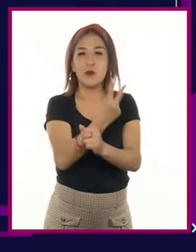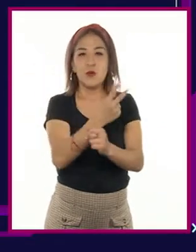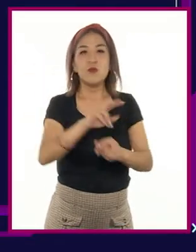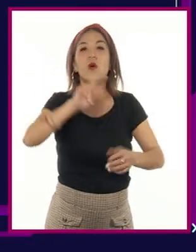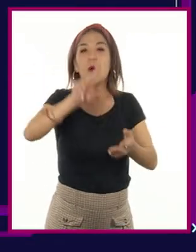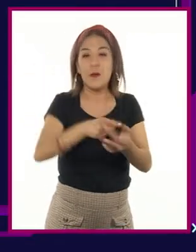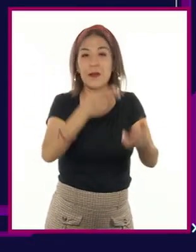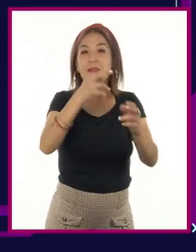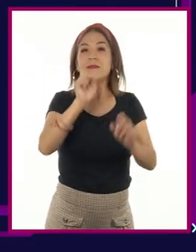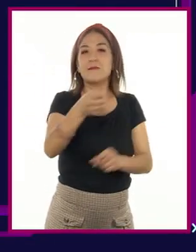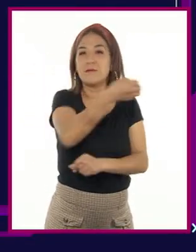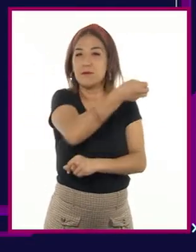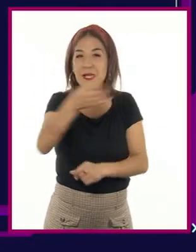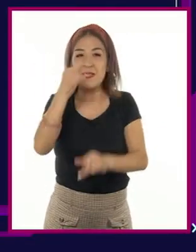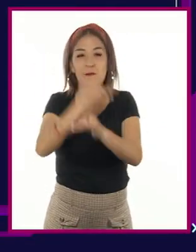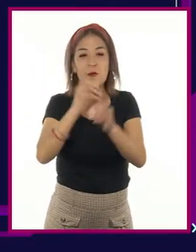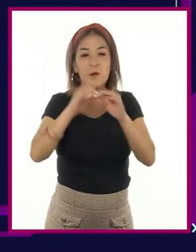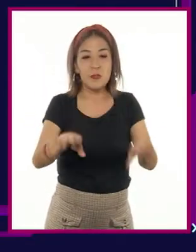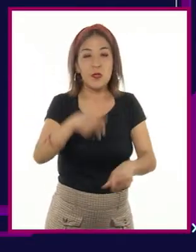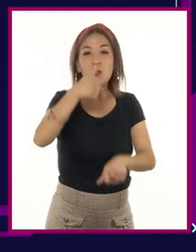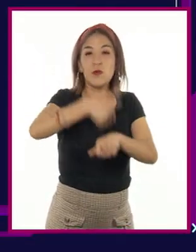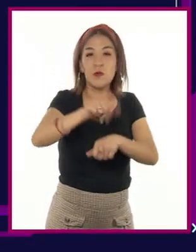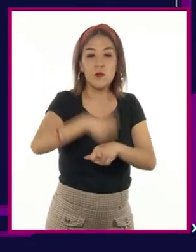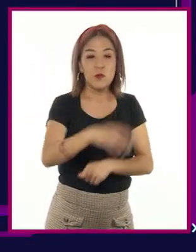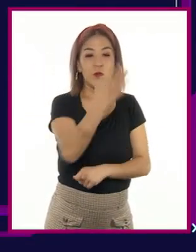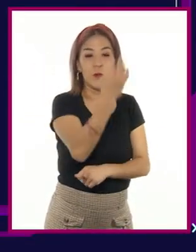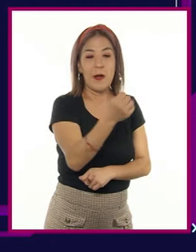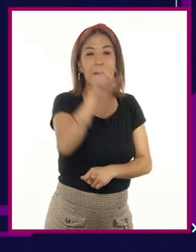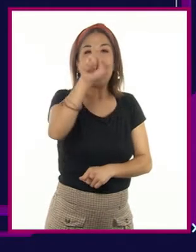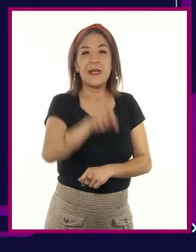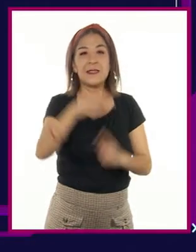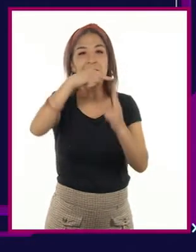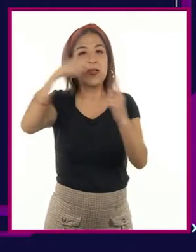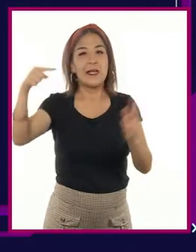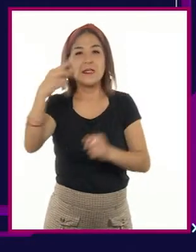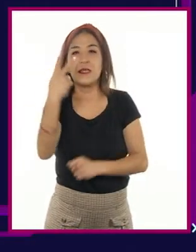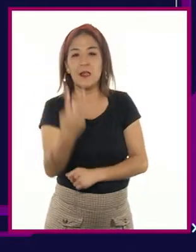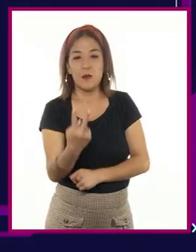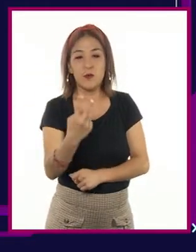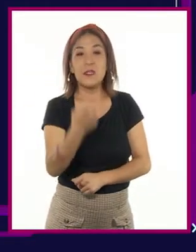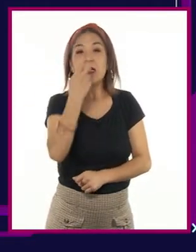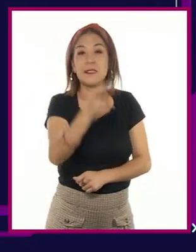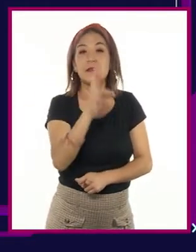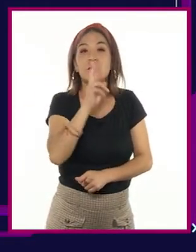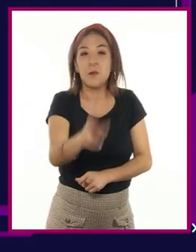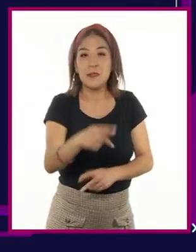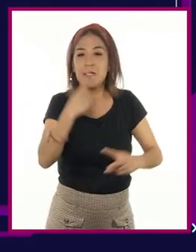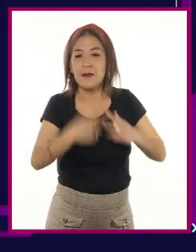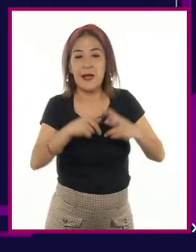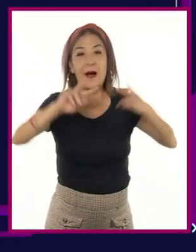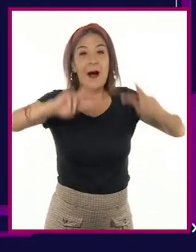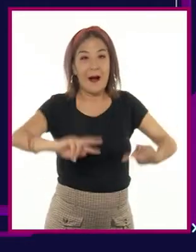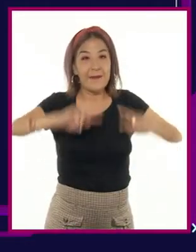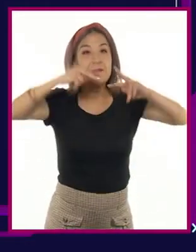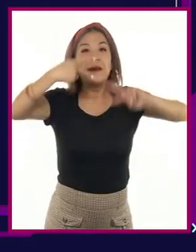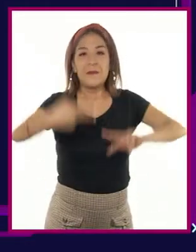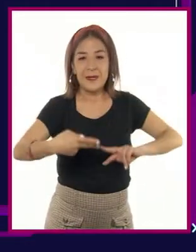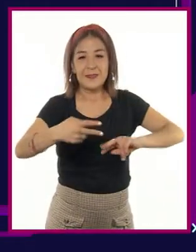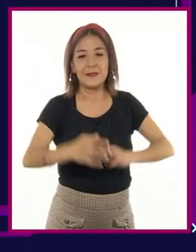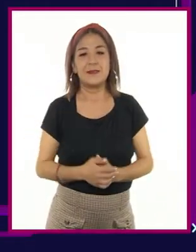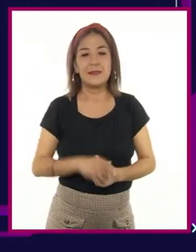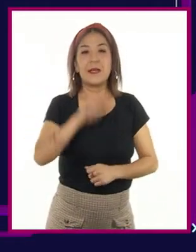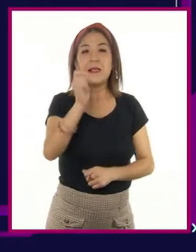los datos del numerador se obtiene 9 x entre 2 y al realizar las operaciones inversas correspondientes